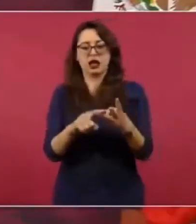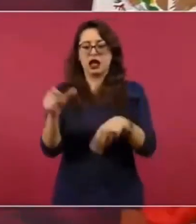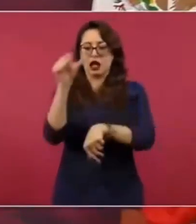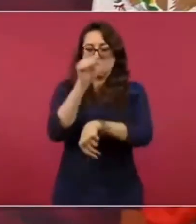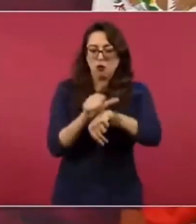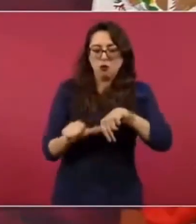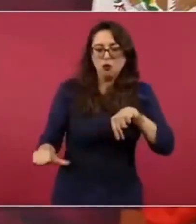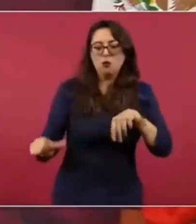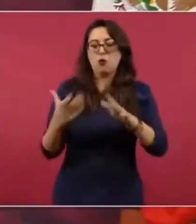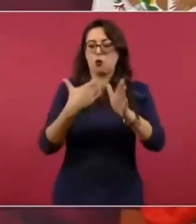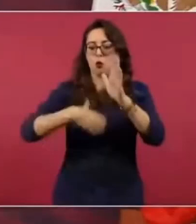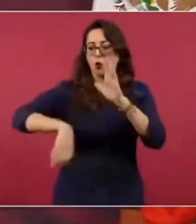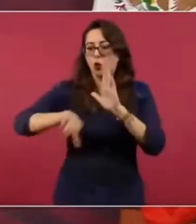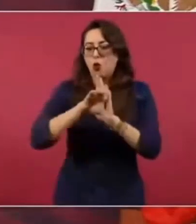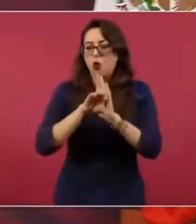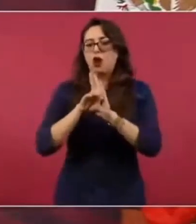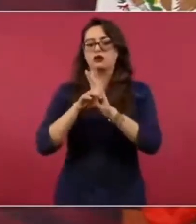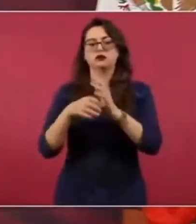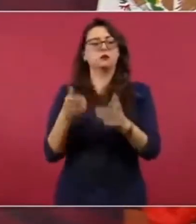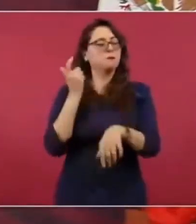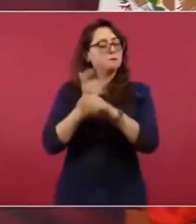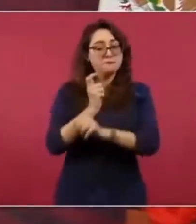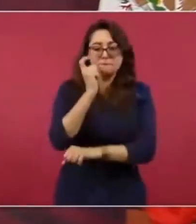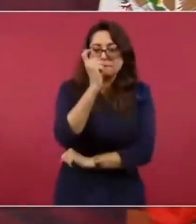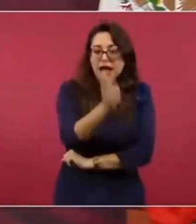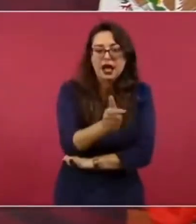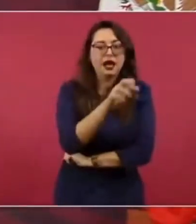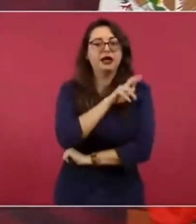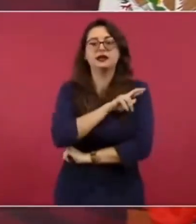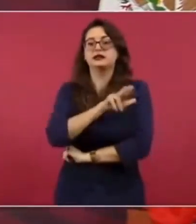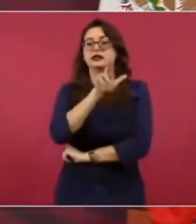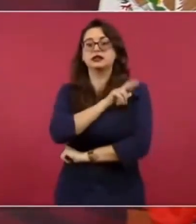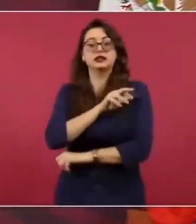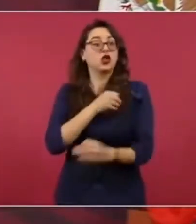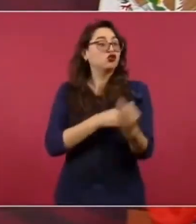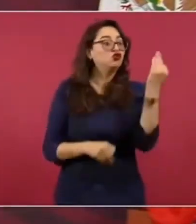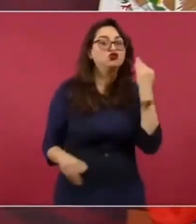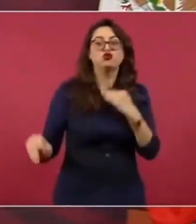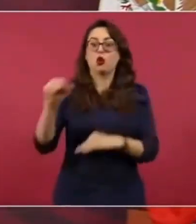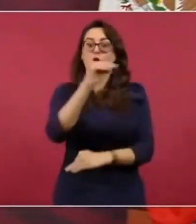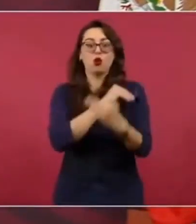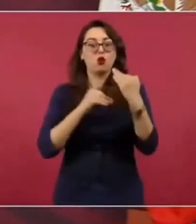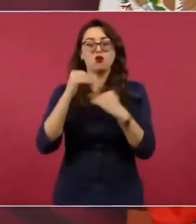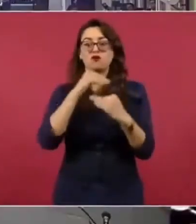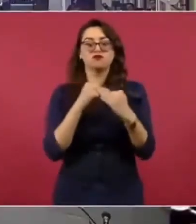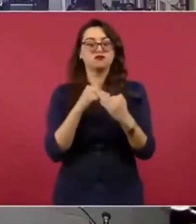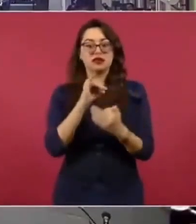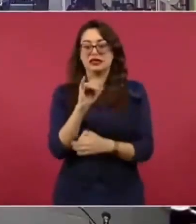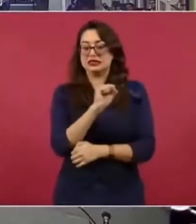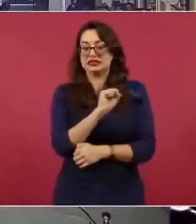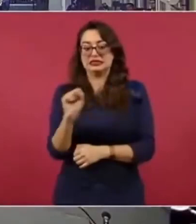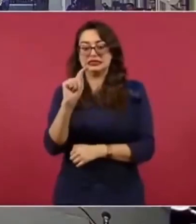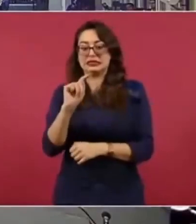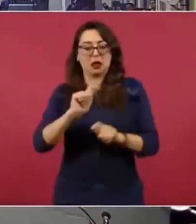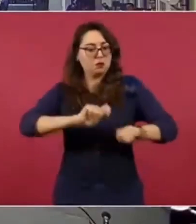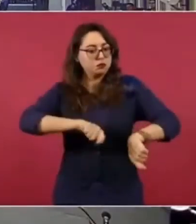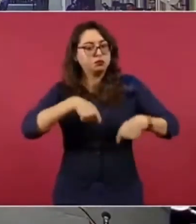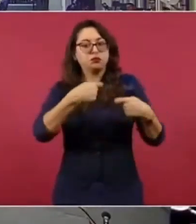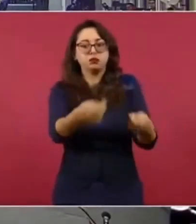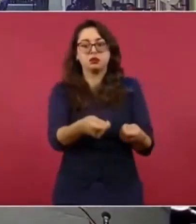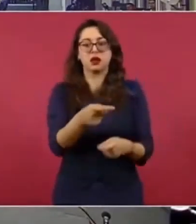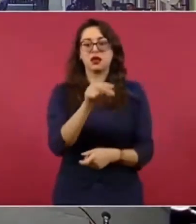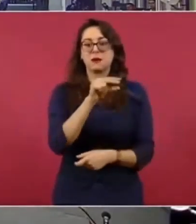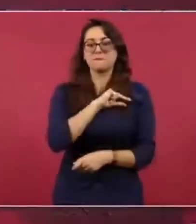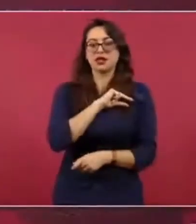quirófanos, están contratados por particulares. No, si